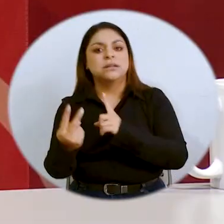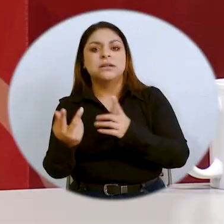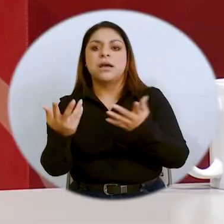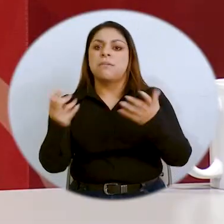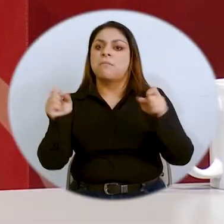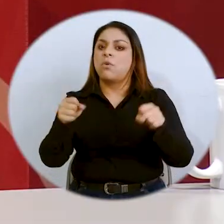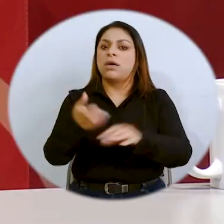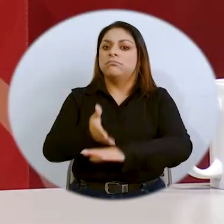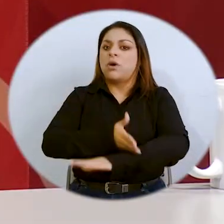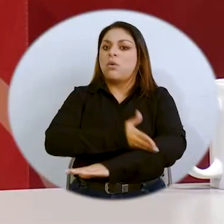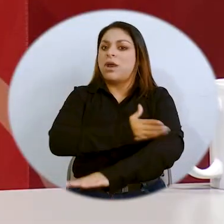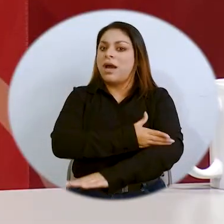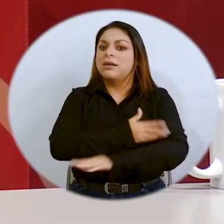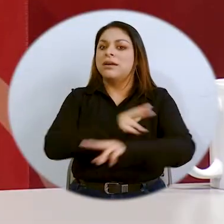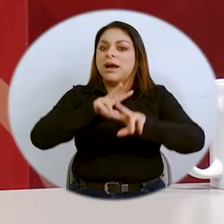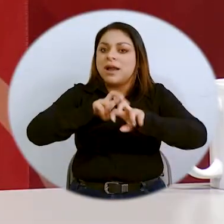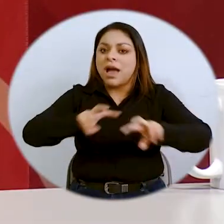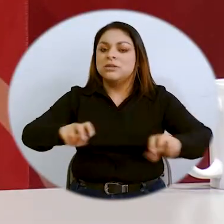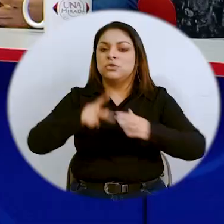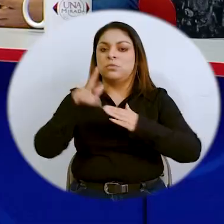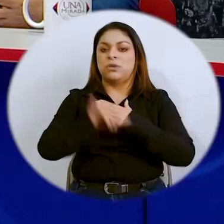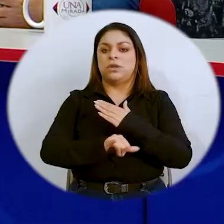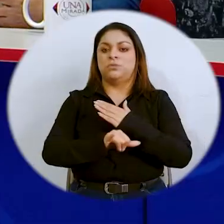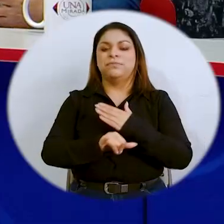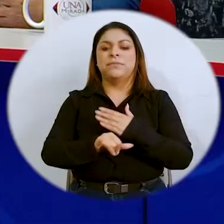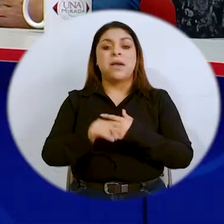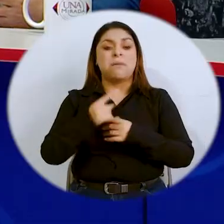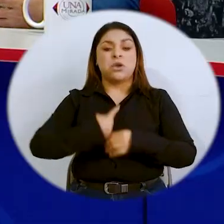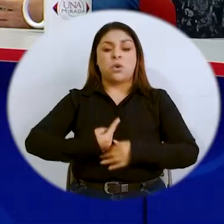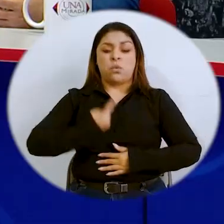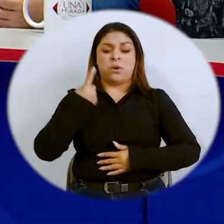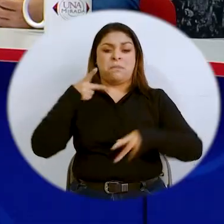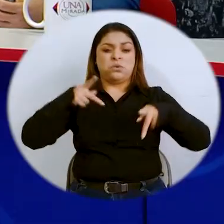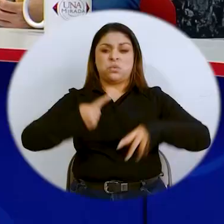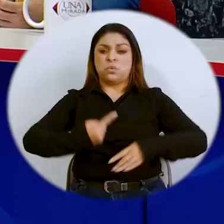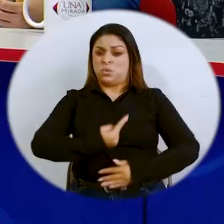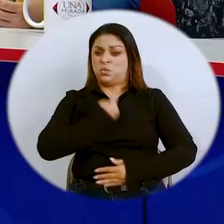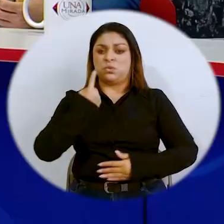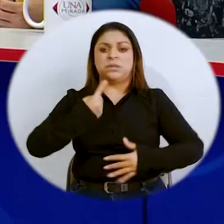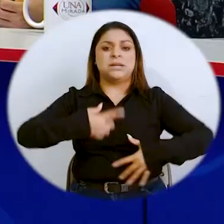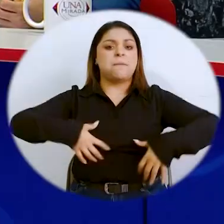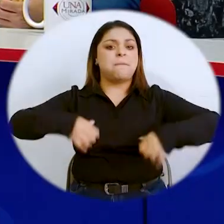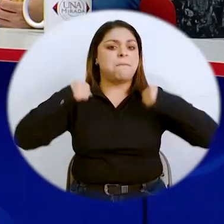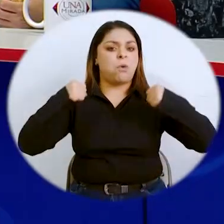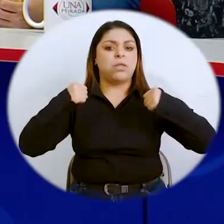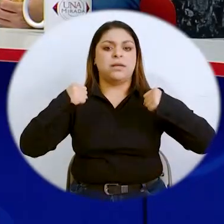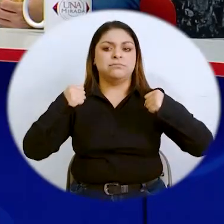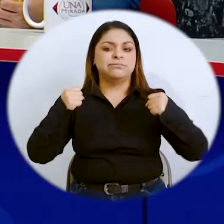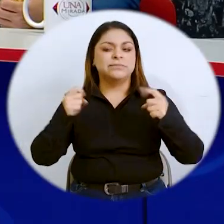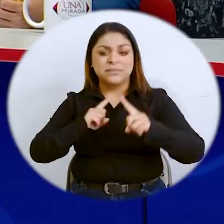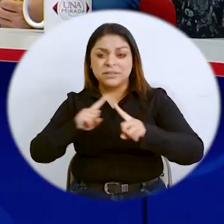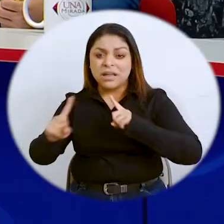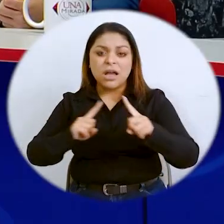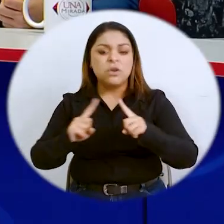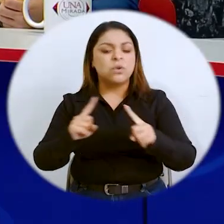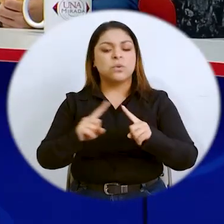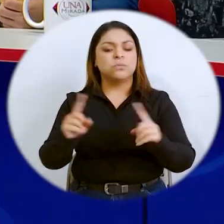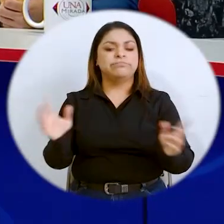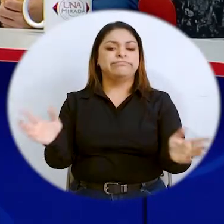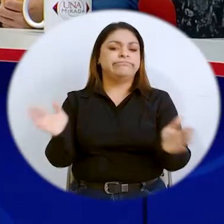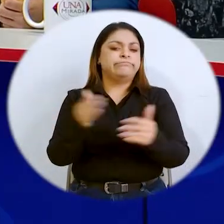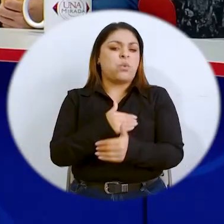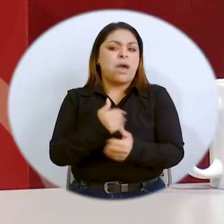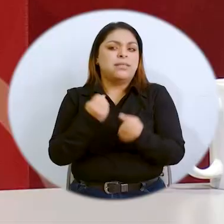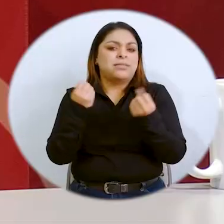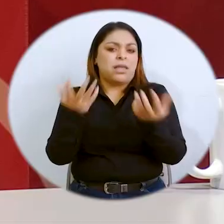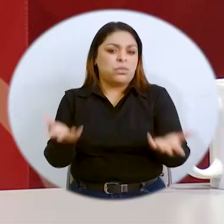proyecto o un análisis que estemos realizando. Cuando alguien tiene el poder, posiblemente ese diálogo no